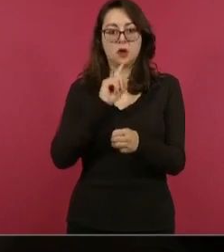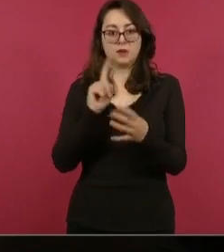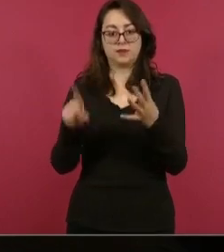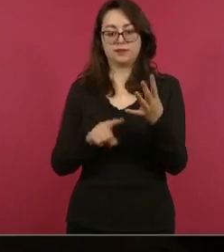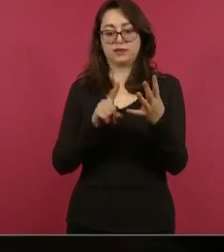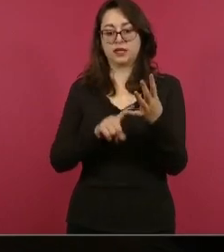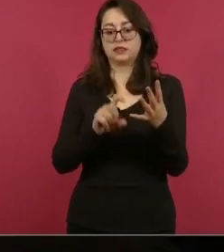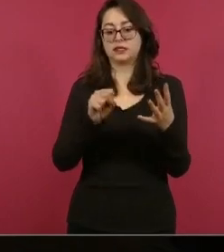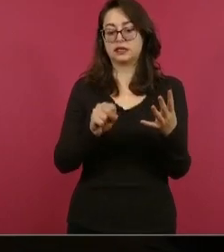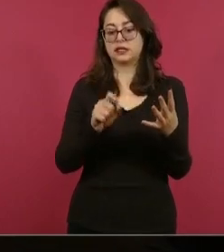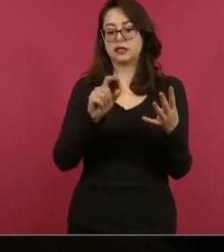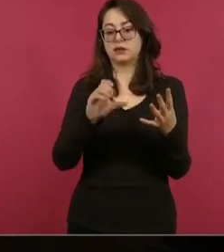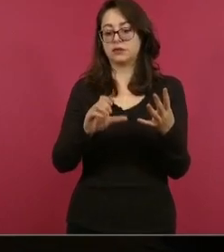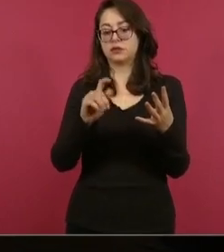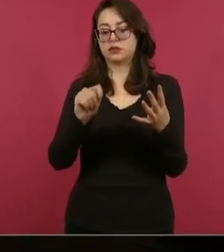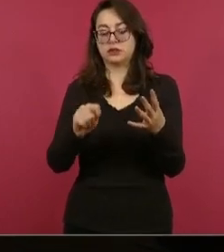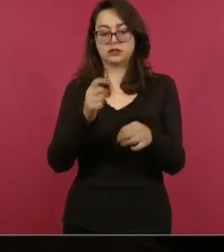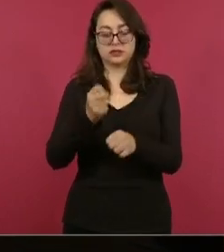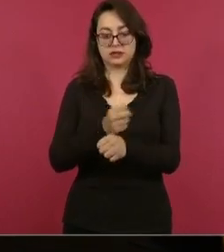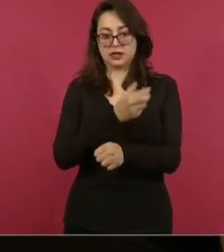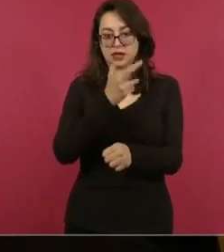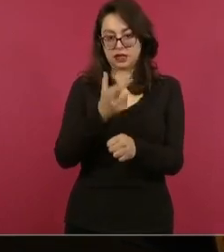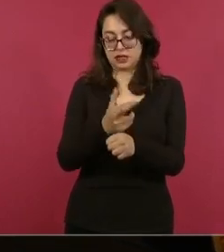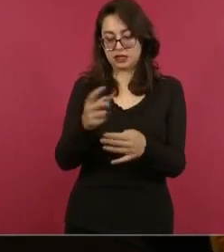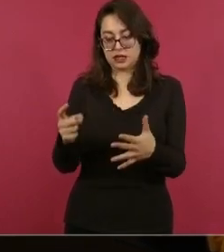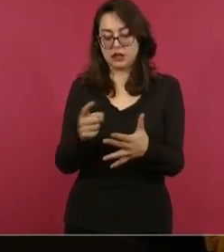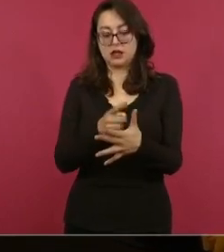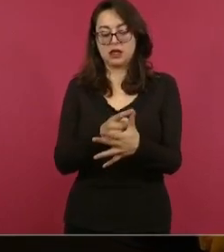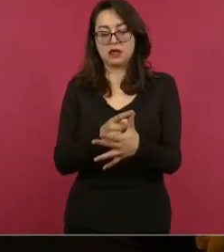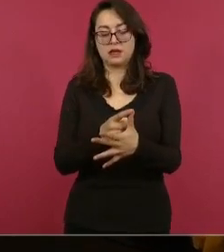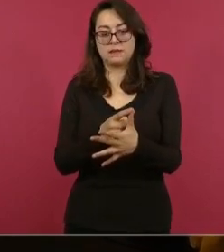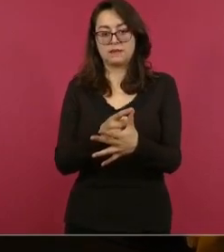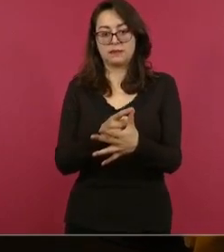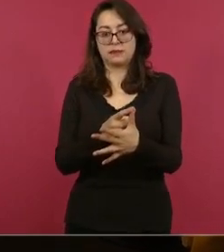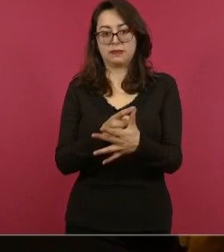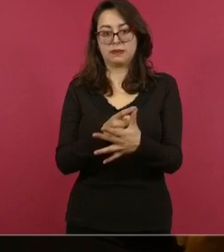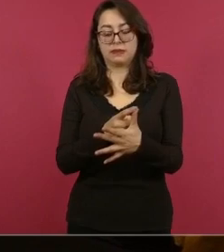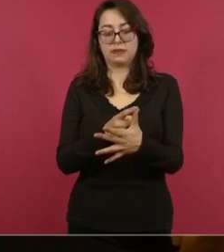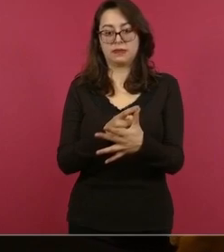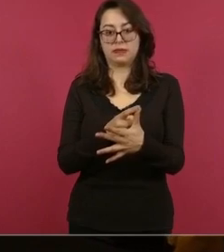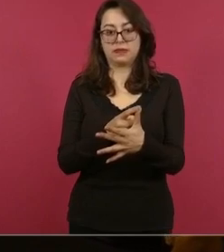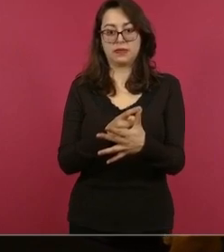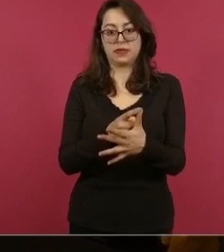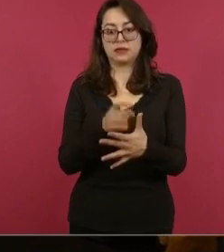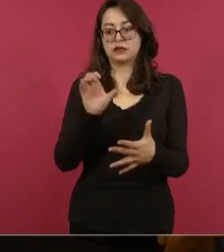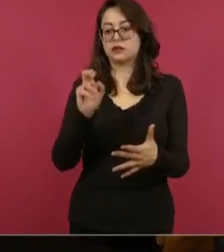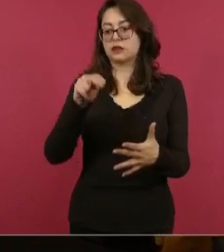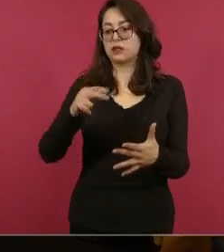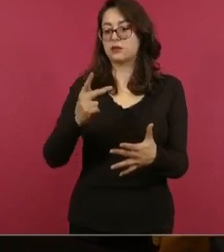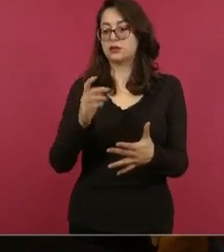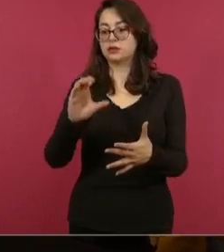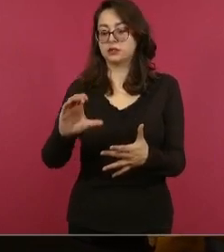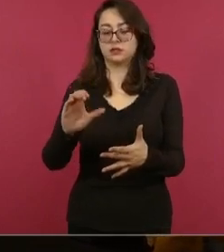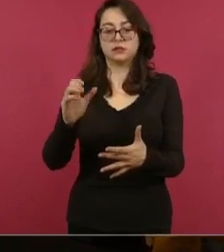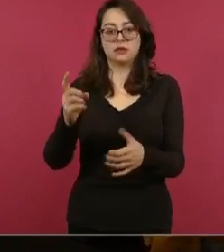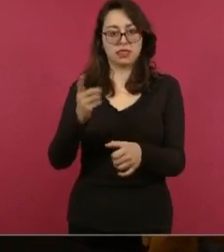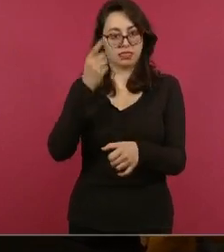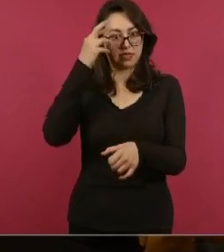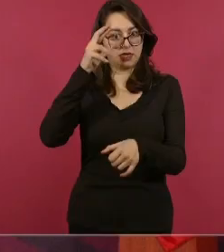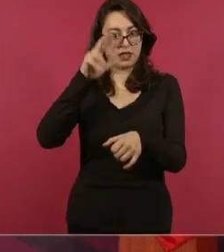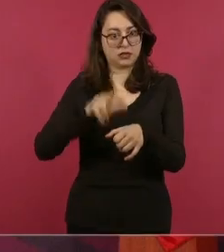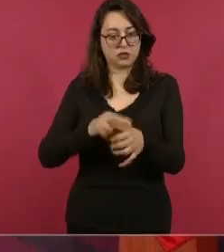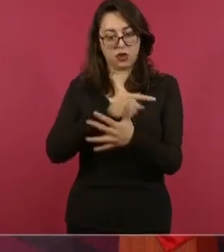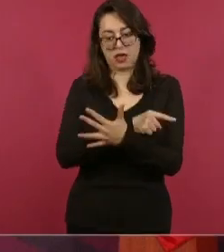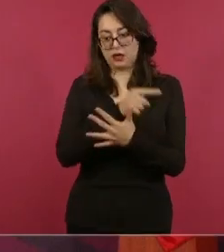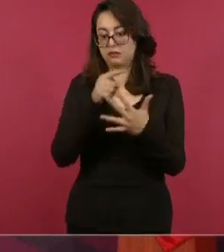secretario de Comunicaciones, Transportes, la directora de Protección Civil.